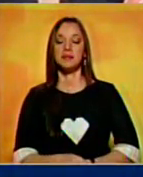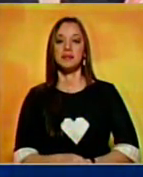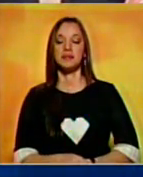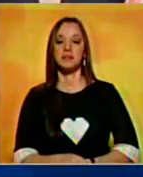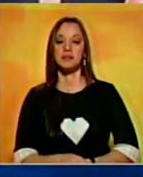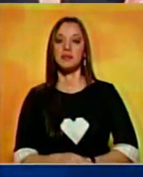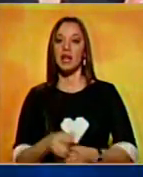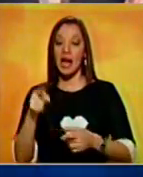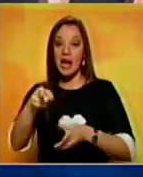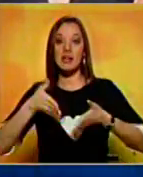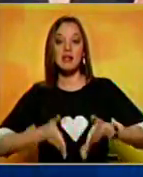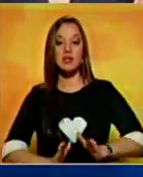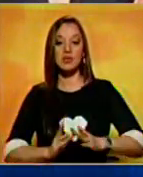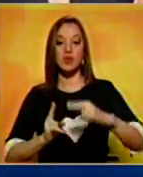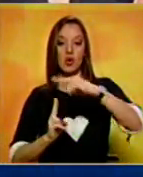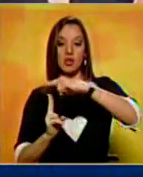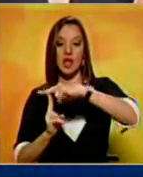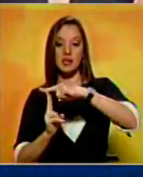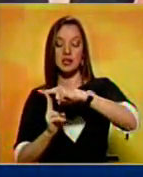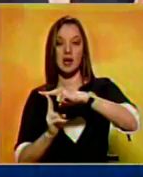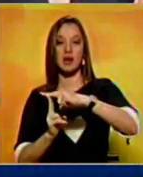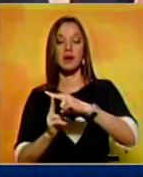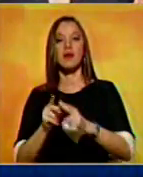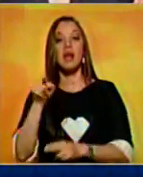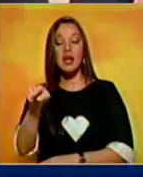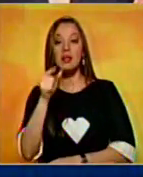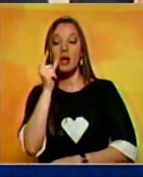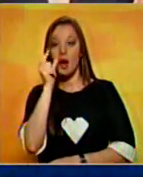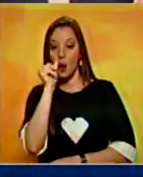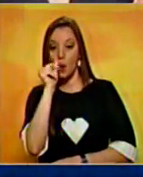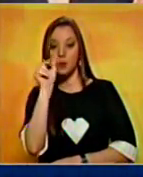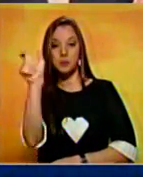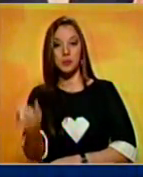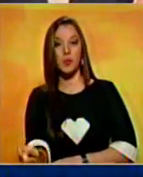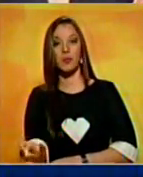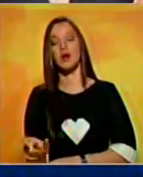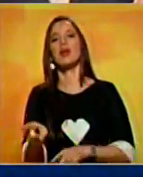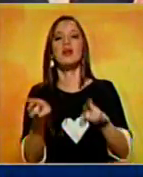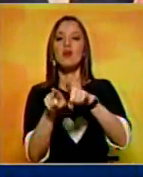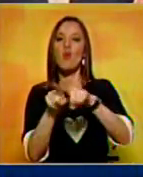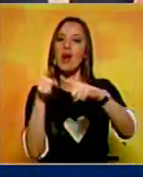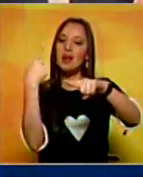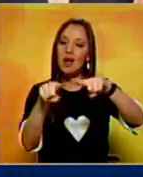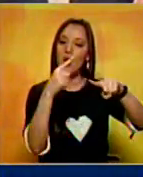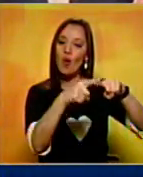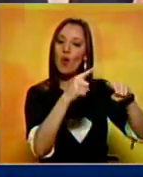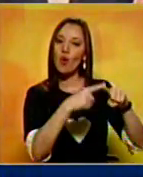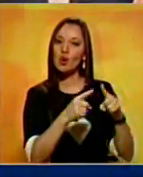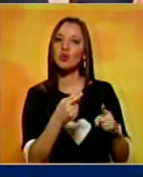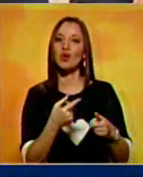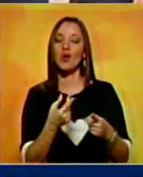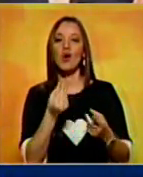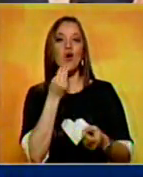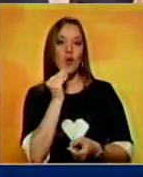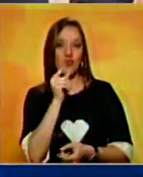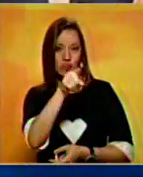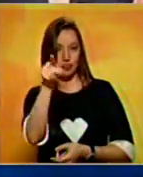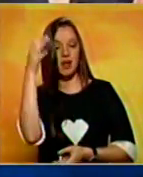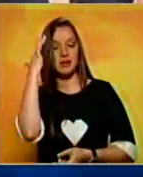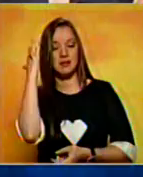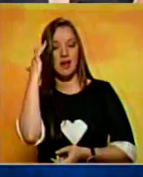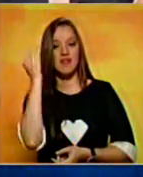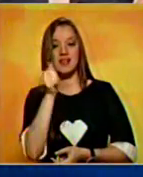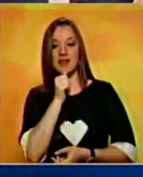23.540.613, natural del Táchira. Así pues que este caballero, bueno, igual que el resto de algunos otros que ya ustedes